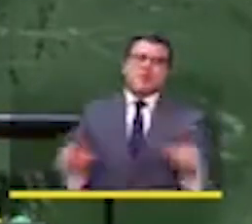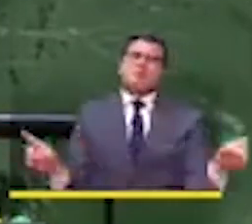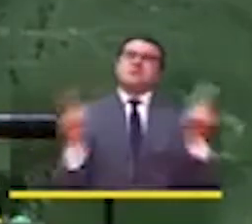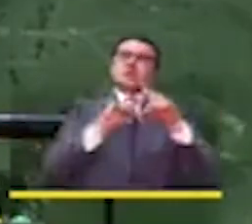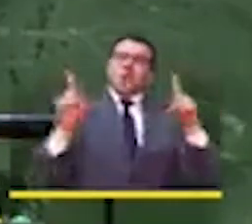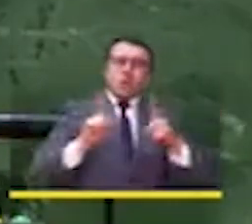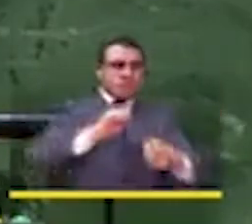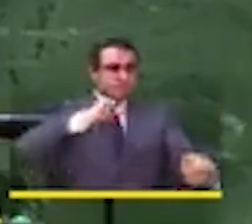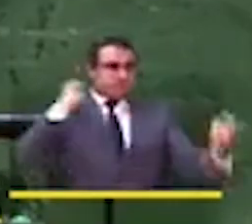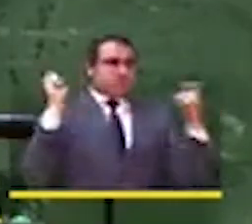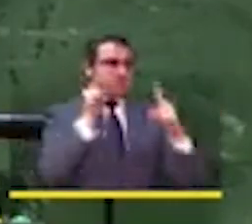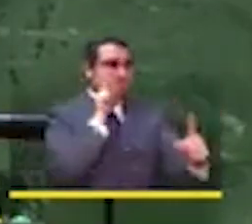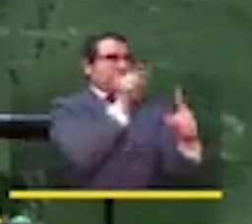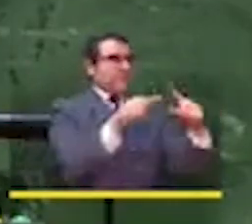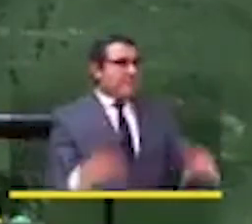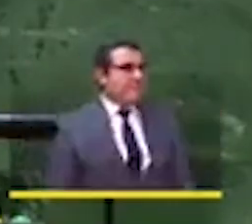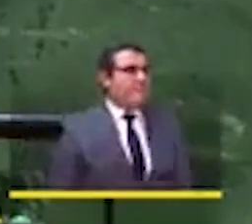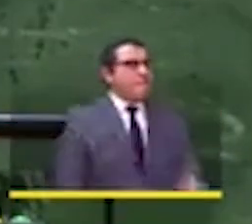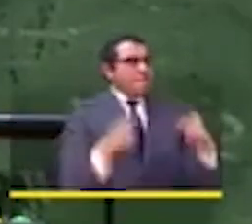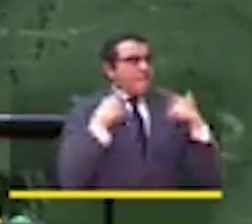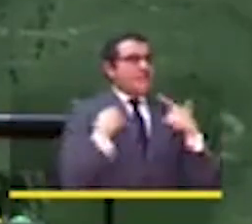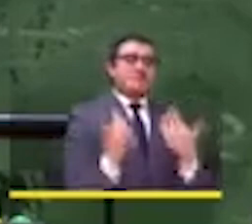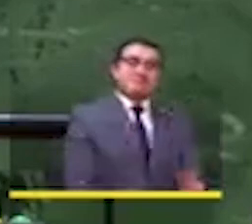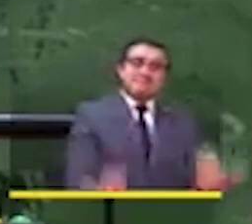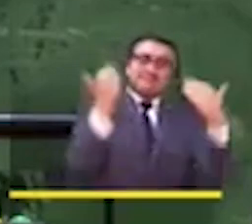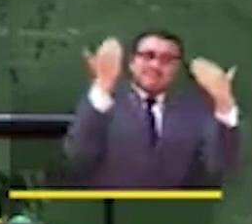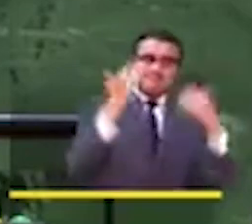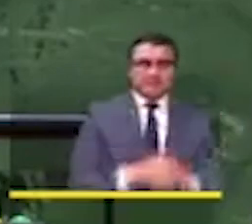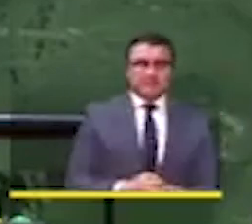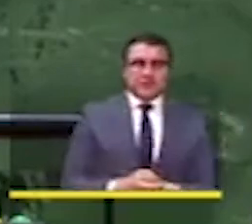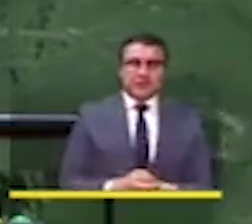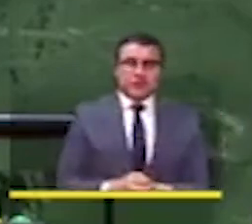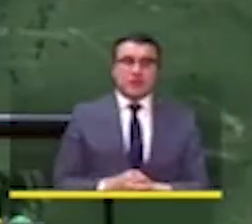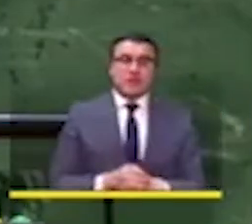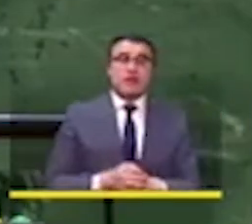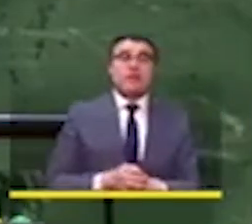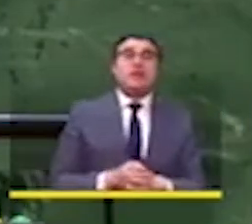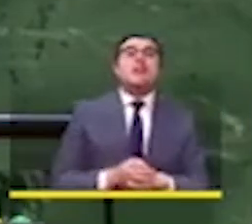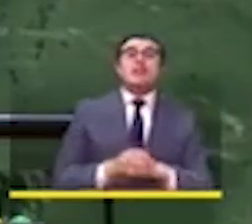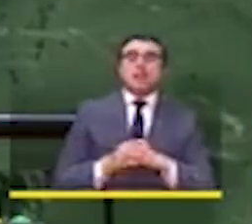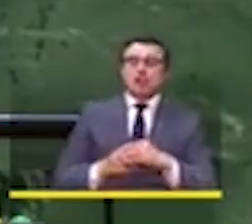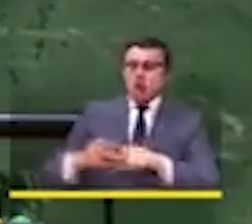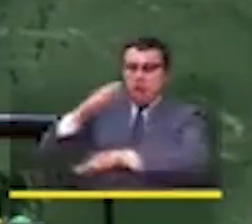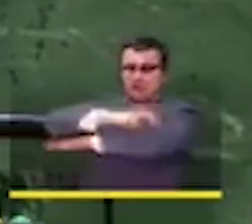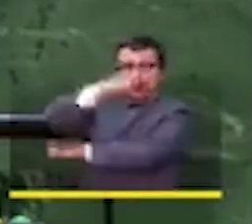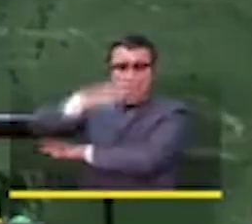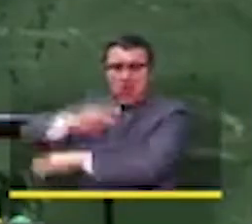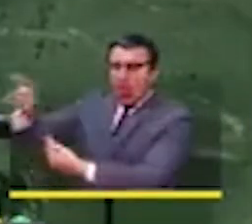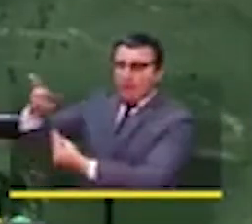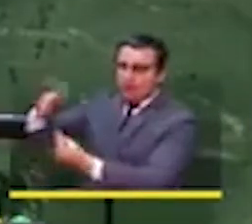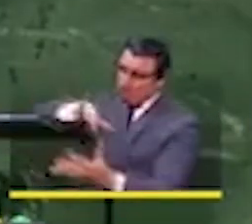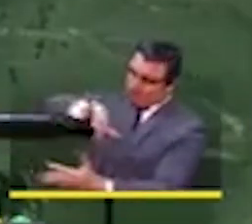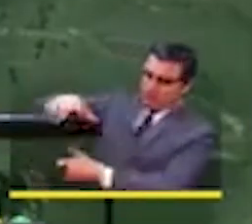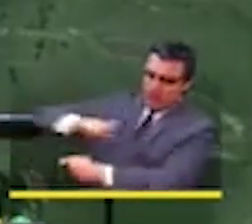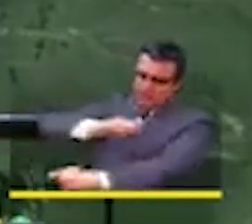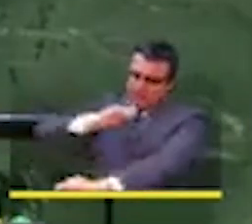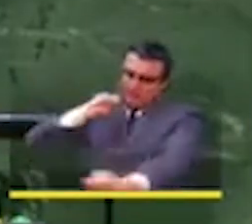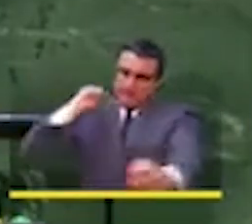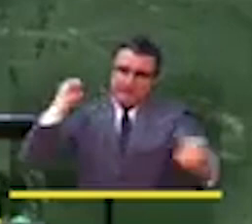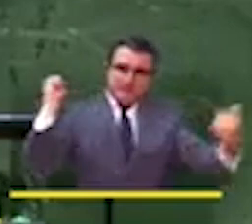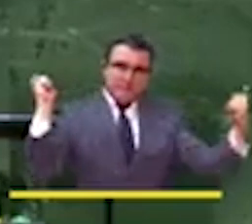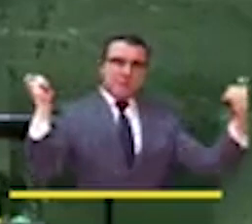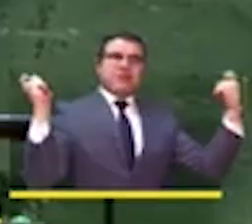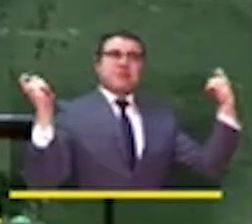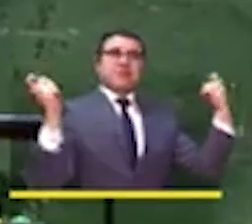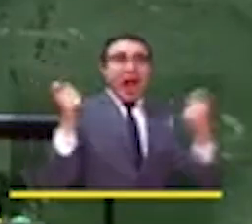sino hacia los planes de la vida. Planificar la transición hacia la economía descarbonizada y